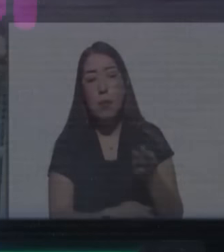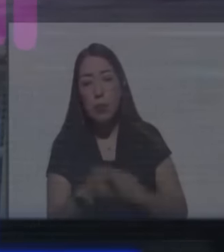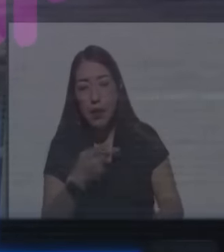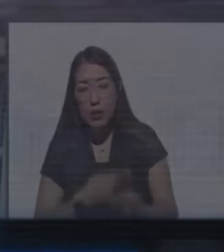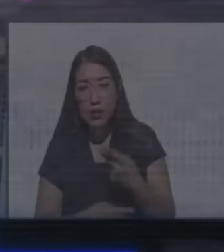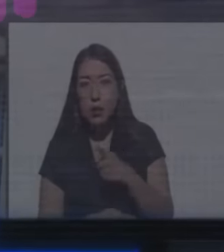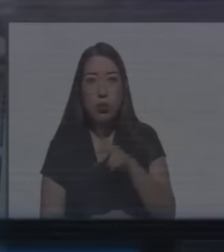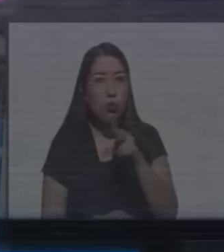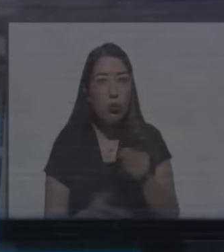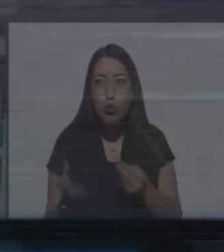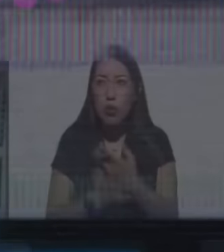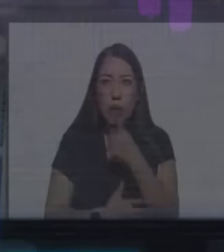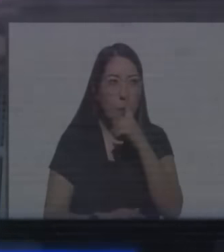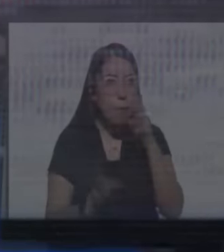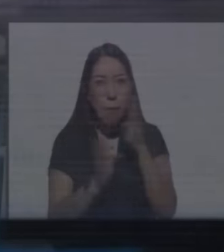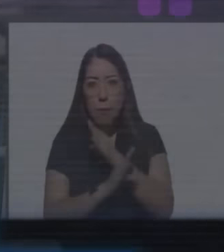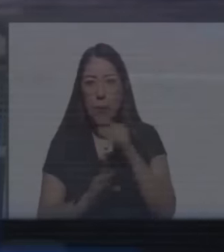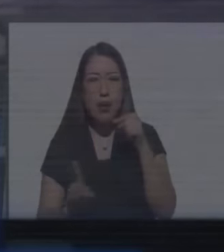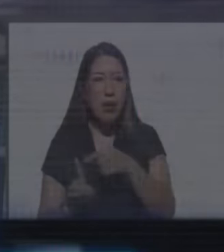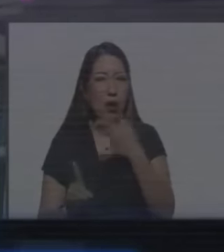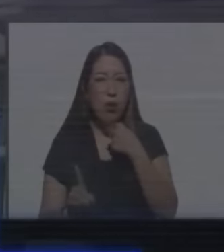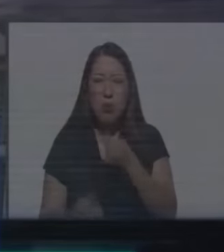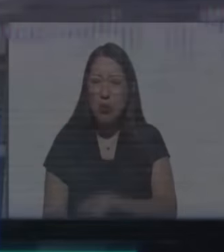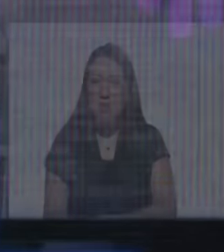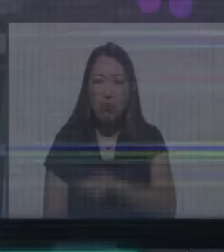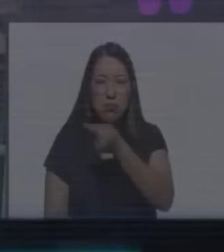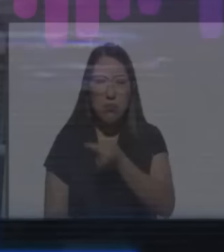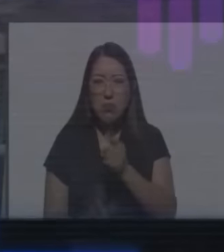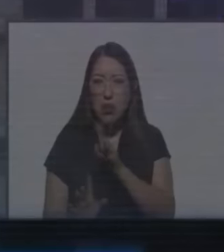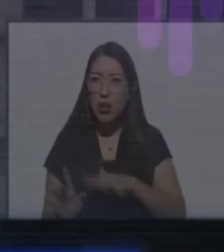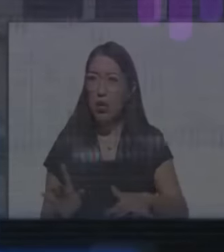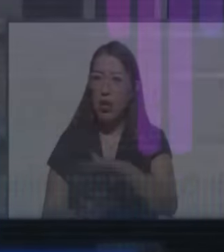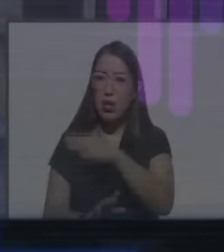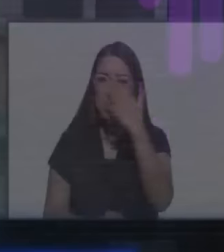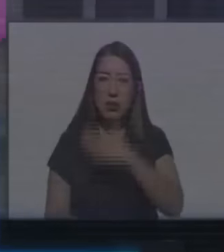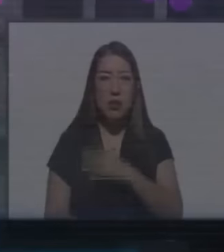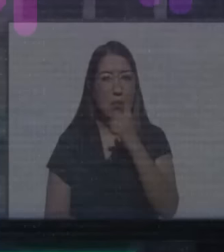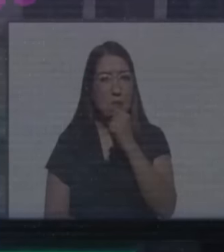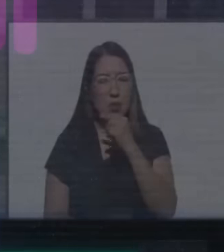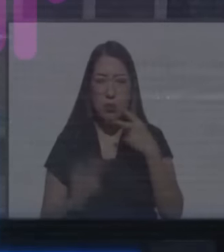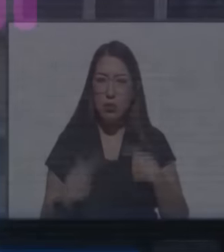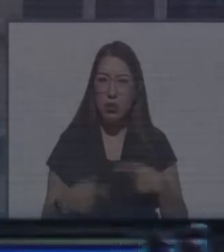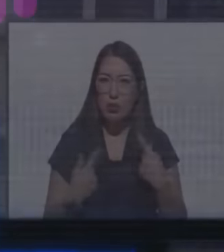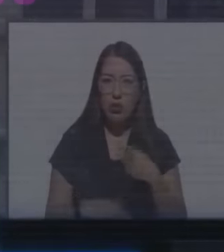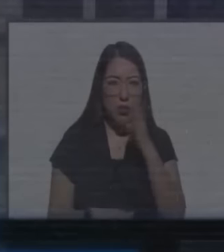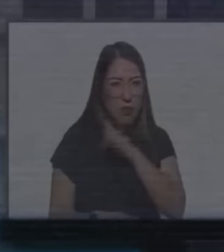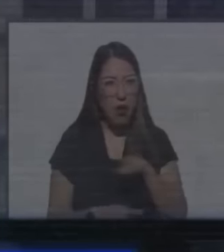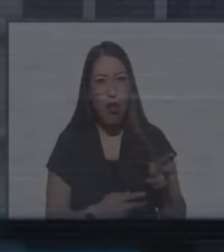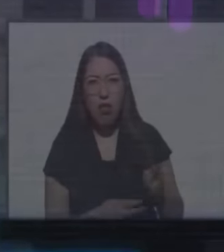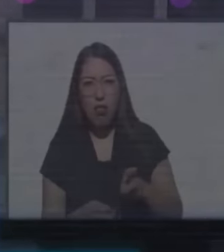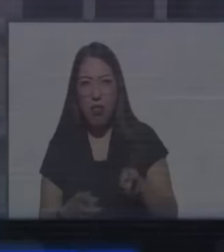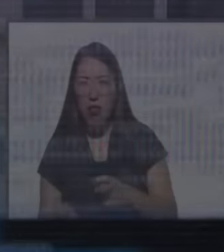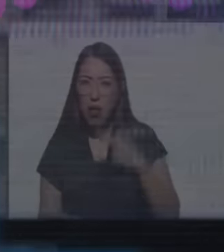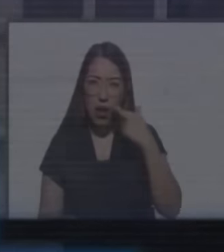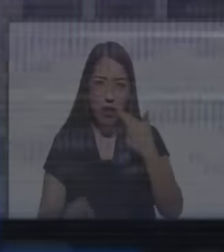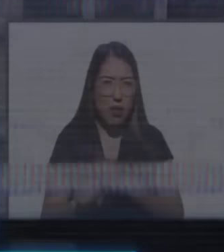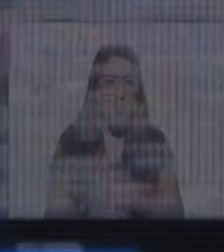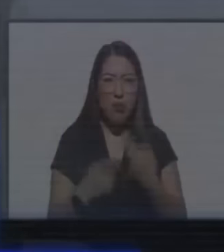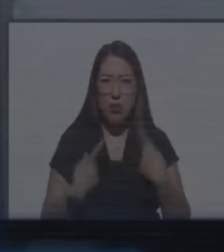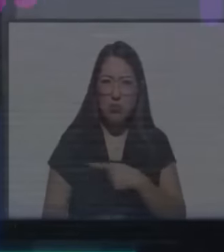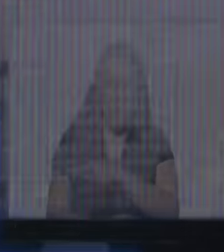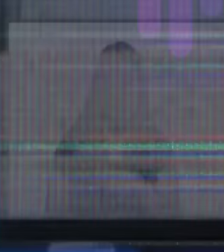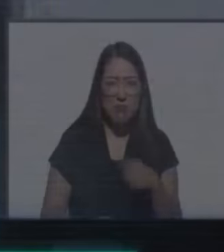estaban escondidos. Es un hombre que creció desde niño rodeado de policías, criminales, delincuentes, comandantes de lo que alguna vez fue el servicio